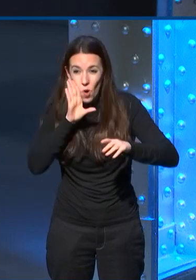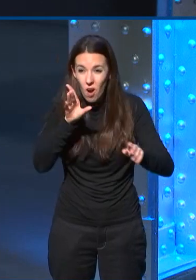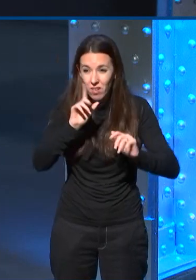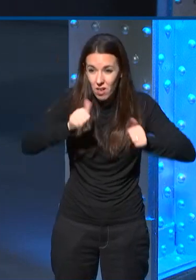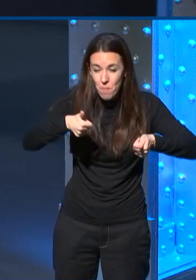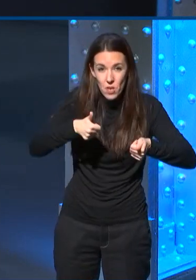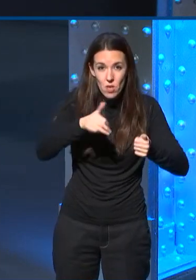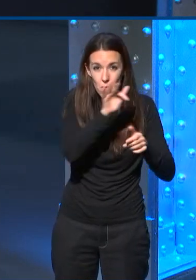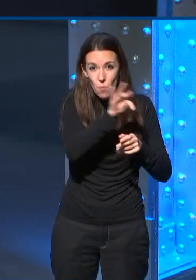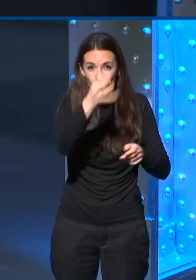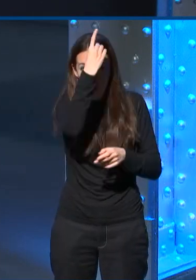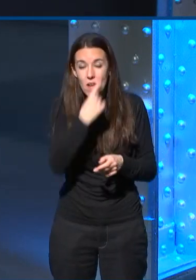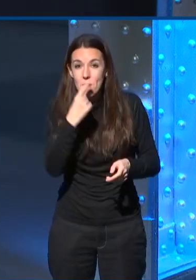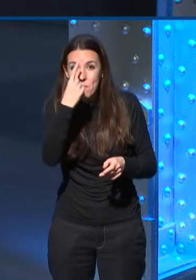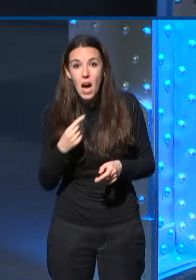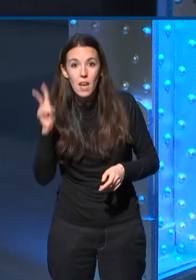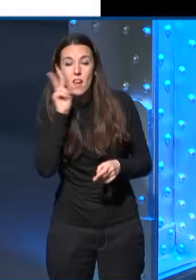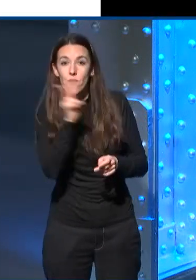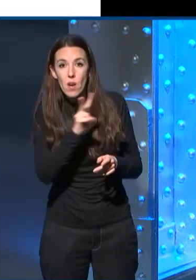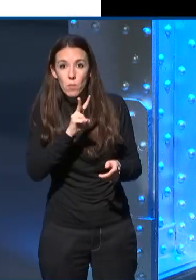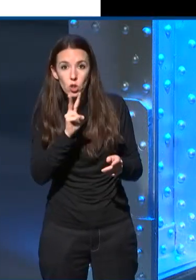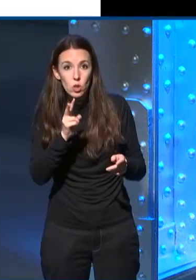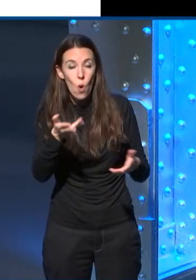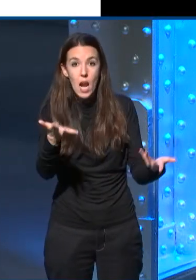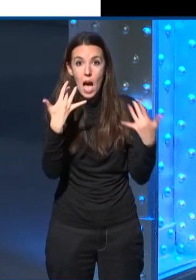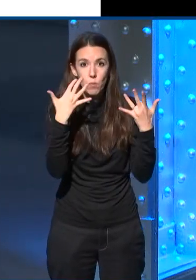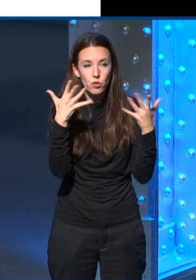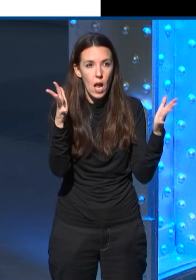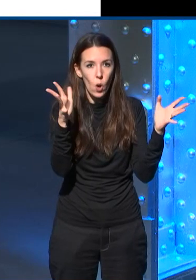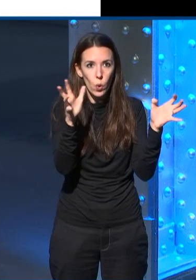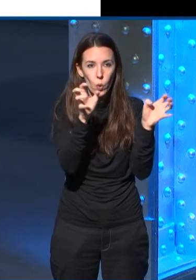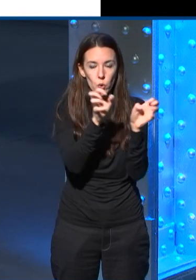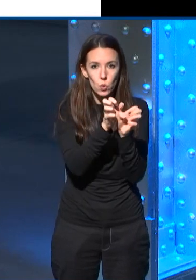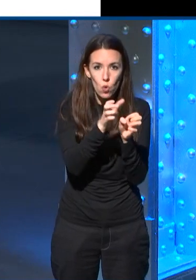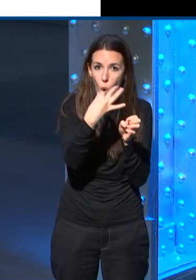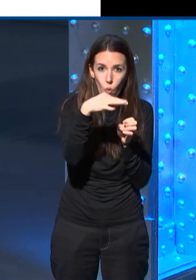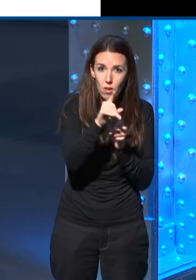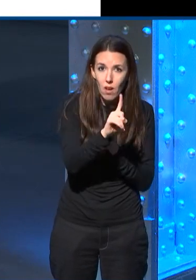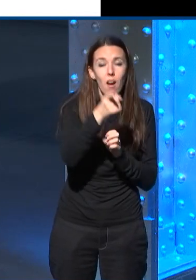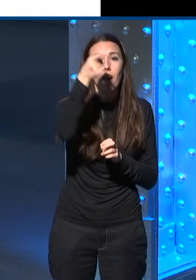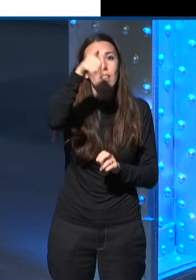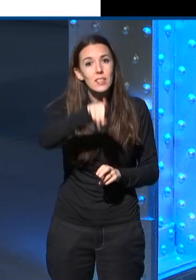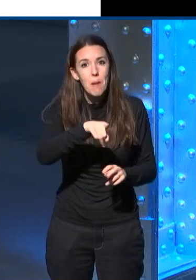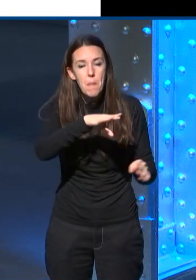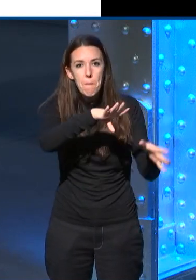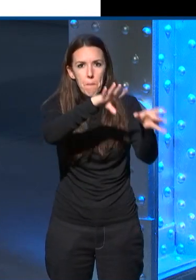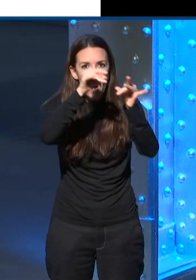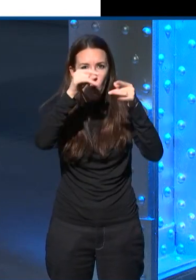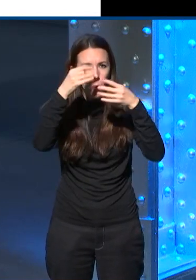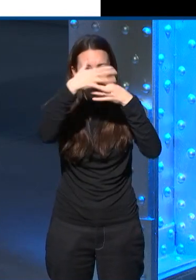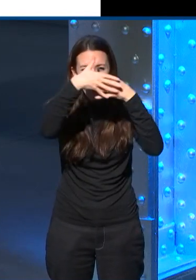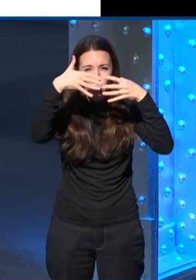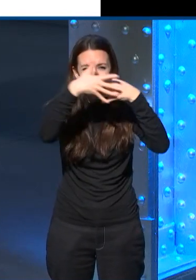todo, esa sucesión de imágenes. Aquí vemos cómo la atmósfera no solo se va oscureciendo, sino que además se nos deposita polvo sobre los paneles